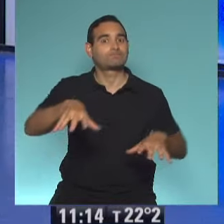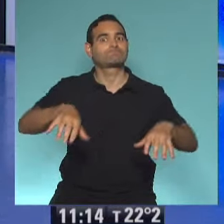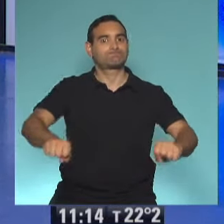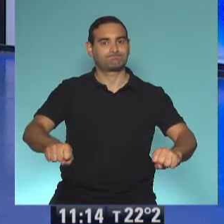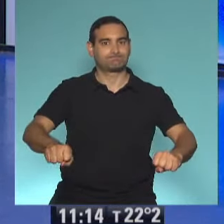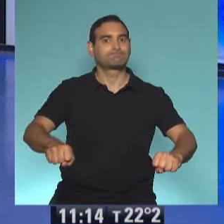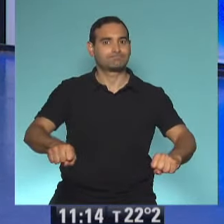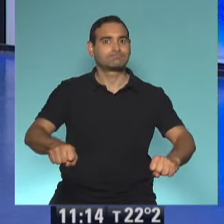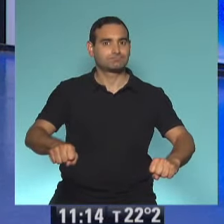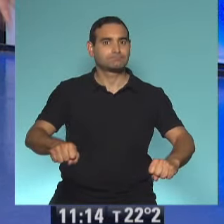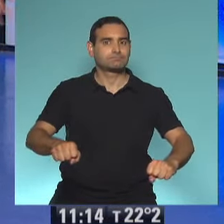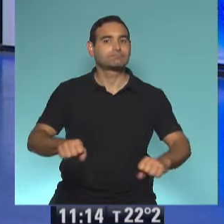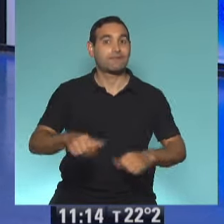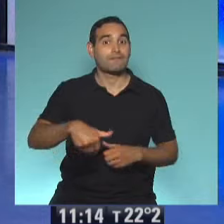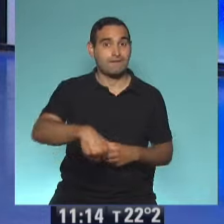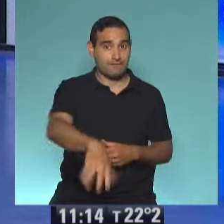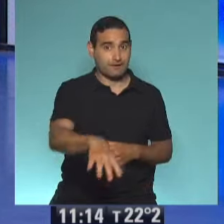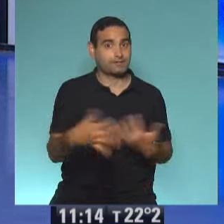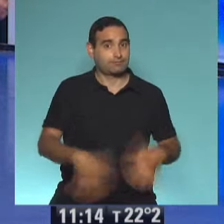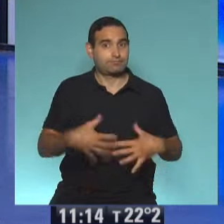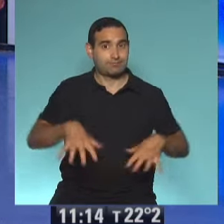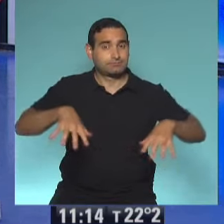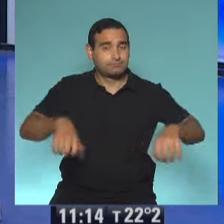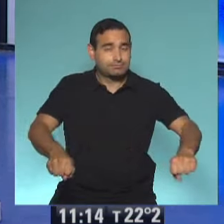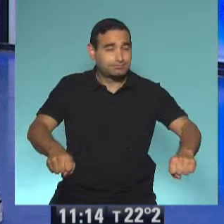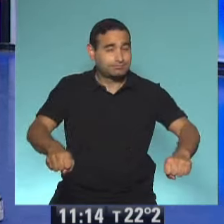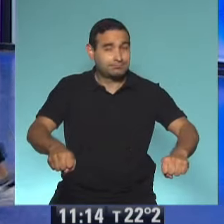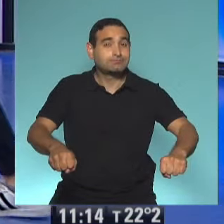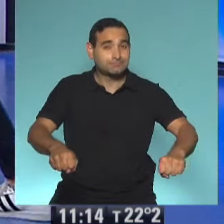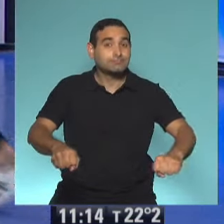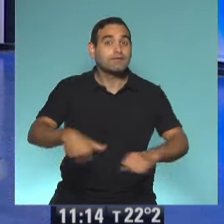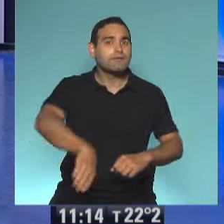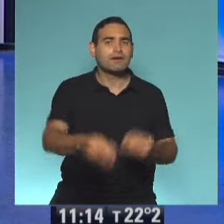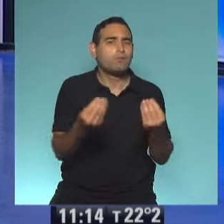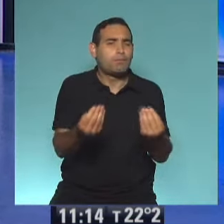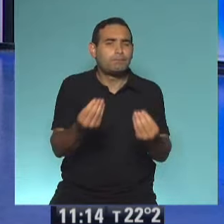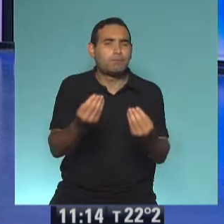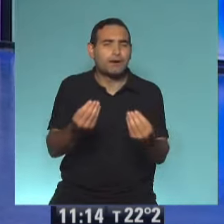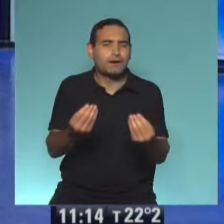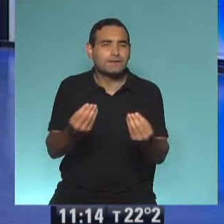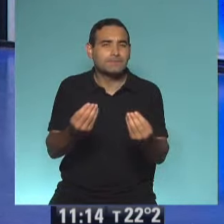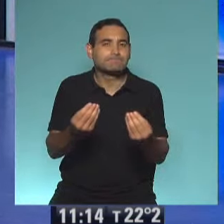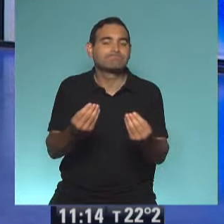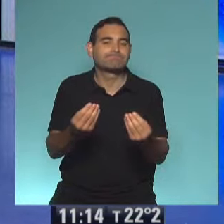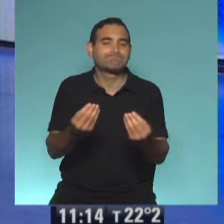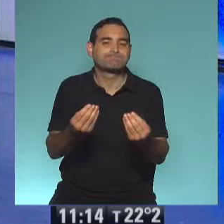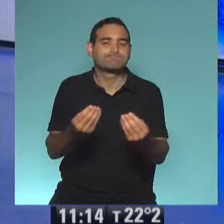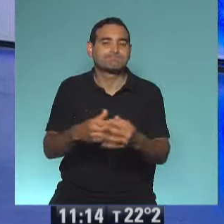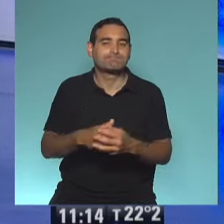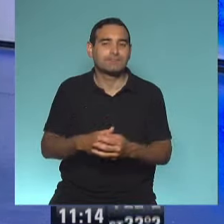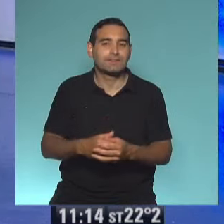Escuchen. ¿Saben lo que se viene? Agárrense bien de la silla. Agárrense bien de la mesa. Porque ¿saben lo que se va a venir ahora?